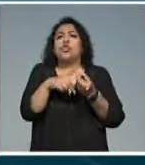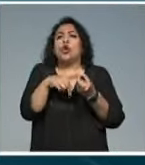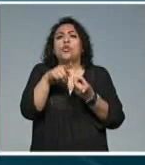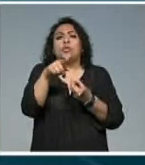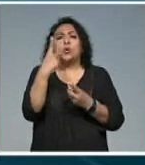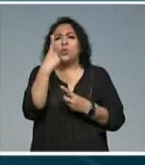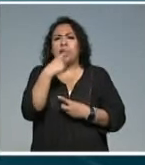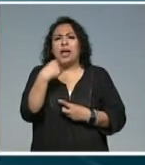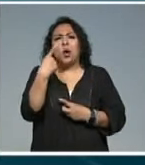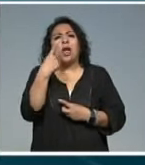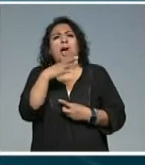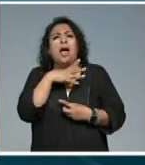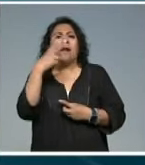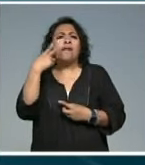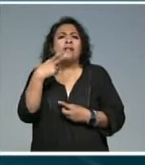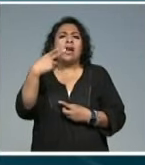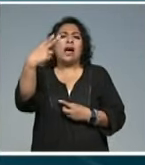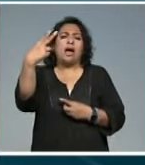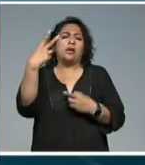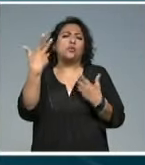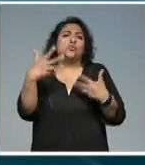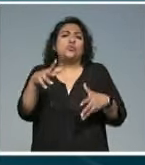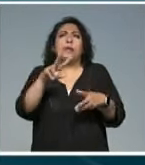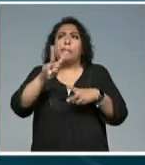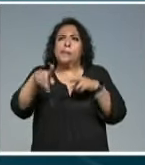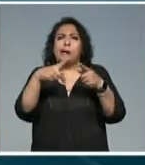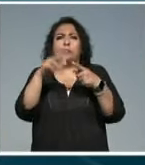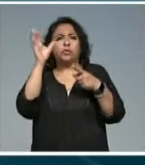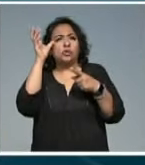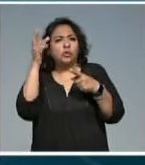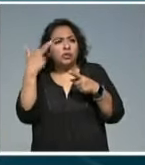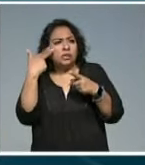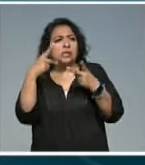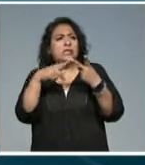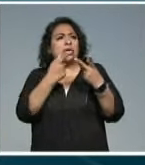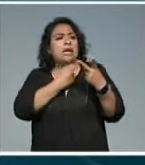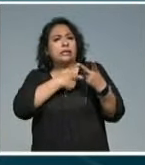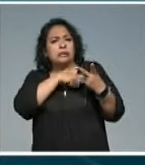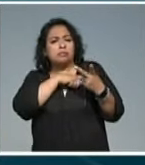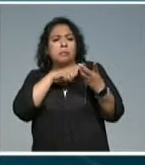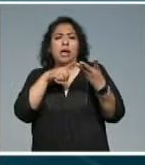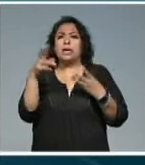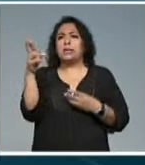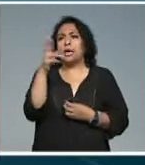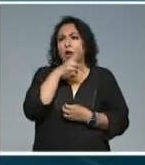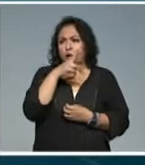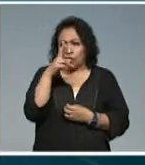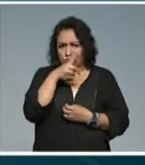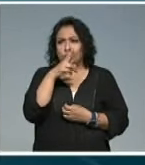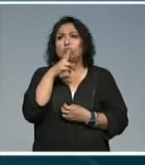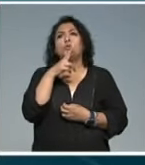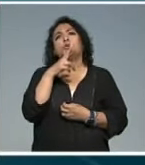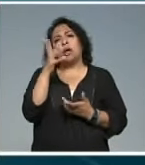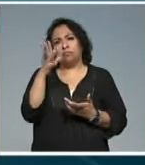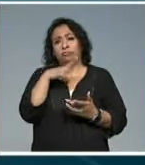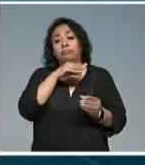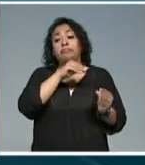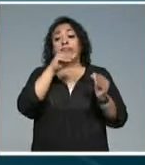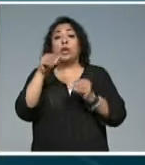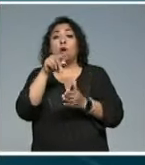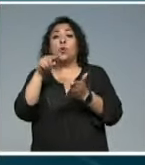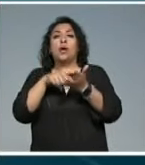una hora pueden conseguir un viaje que nos llevará a China, a España, a Rusia, por supuesto, haciendo una escala en